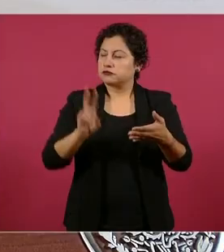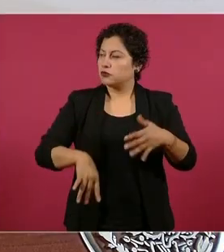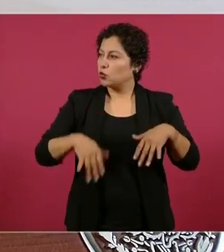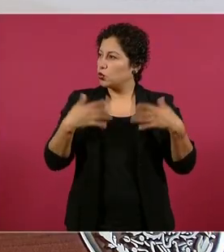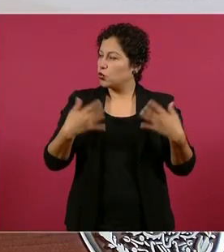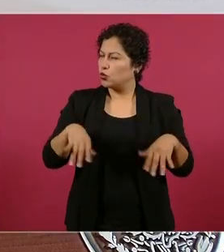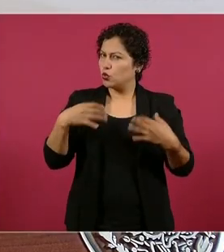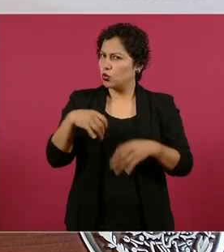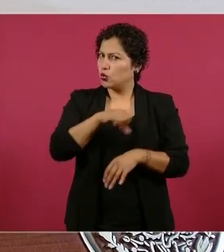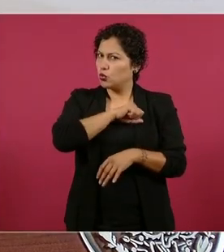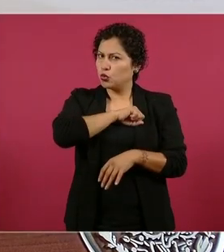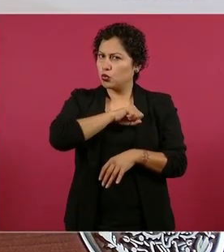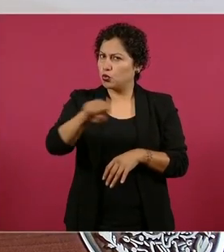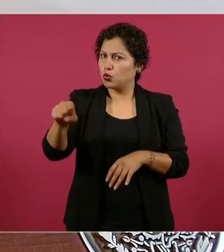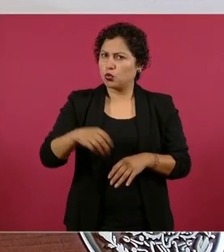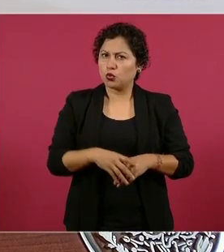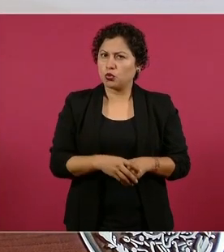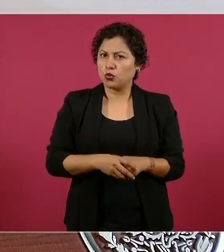de